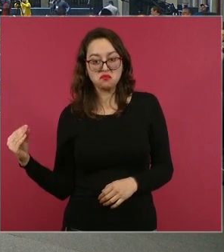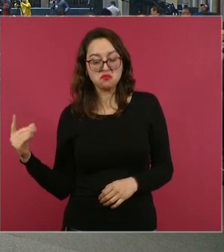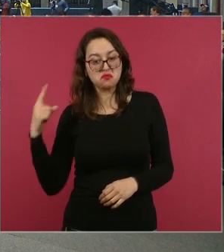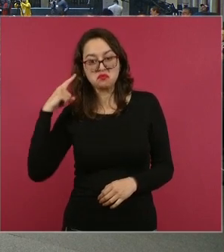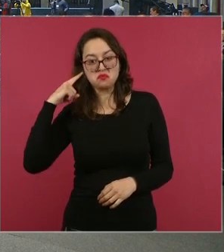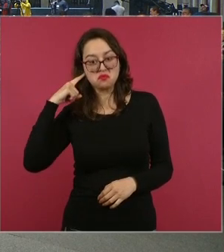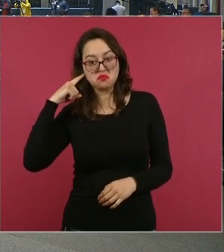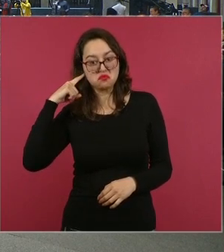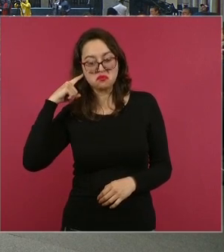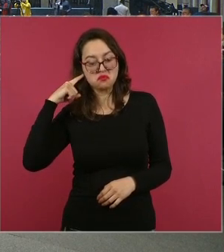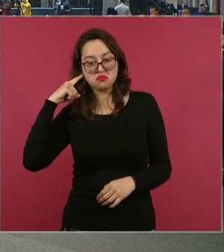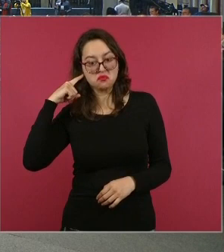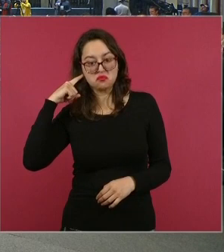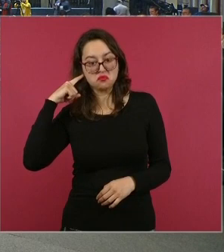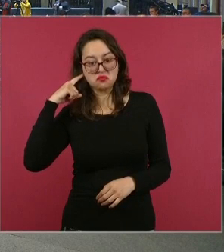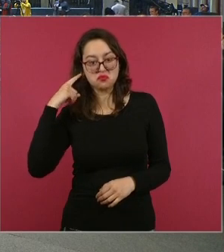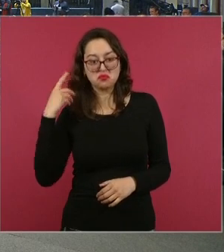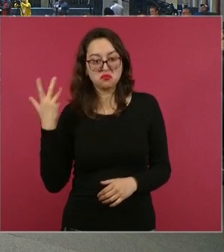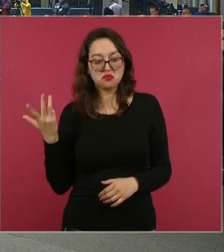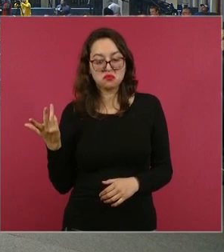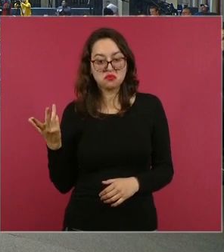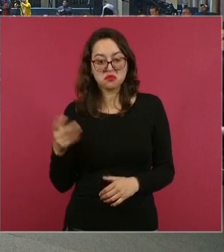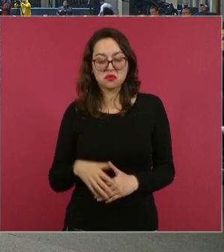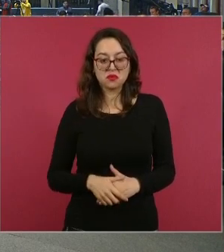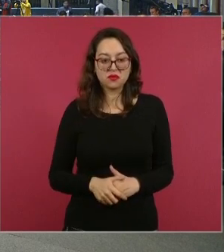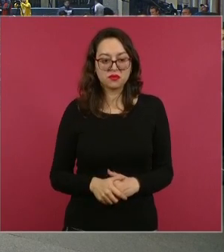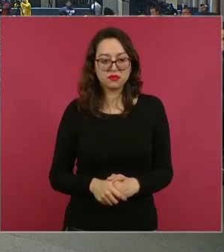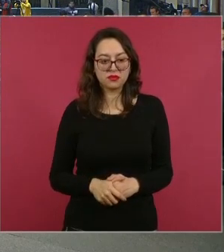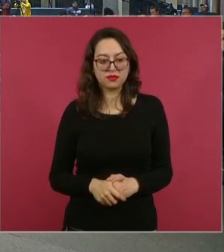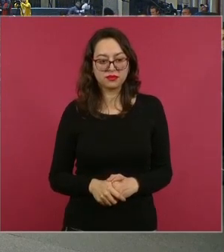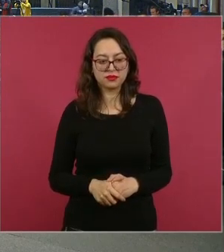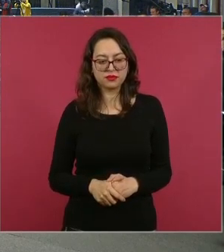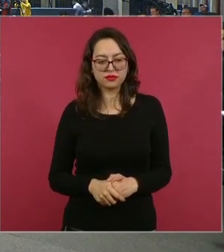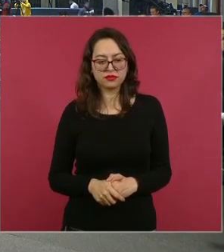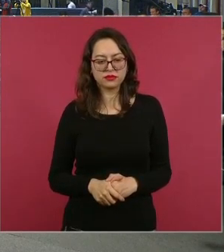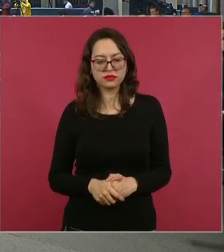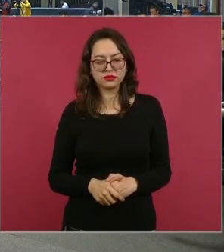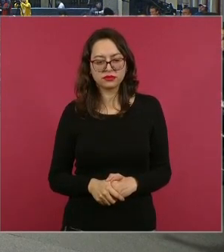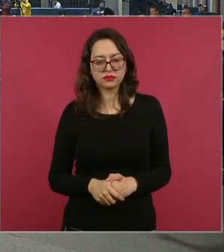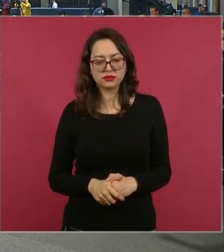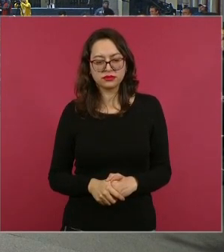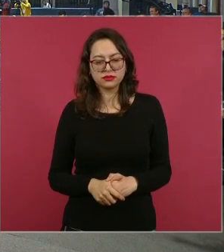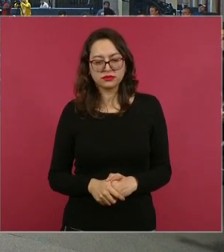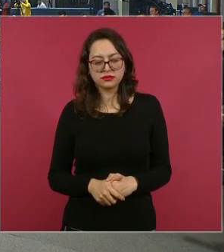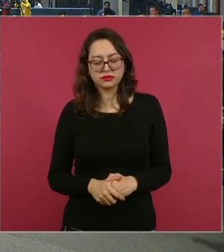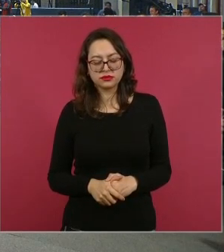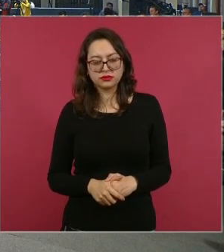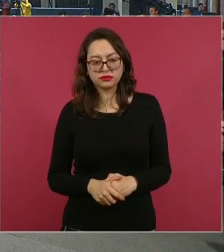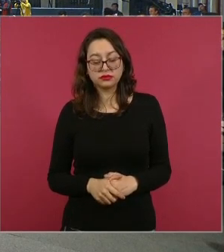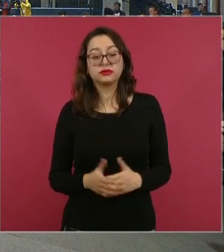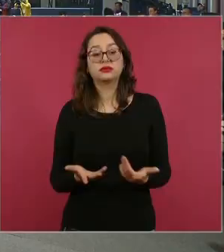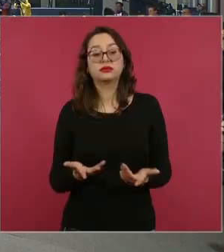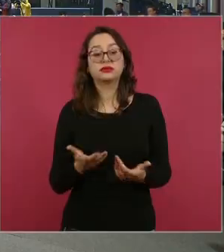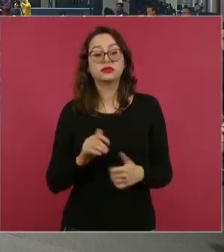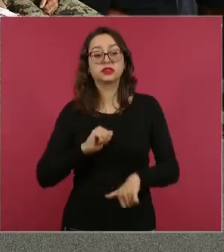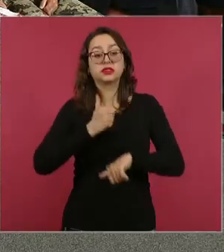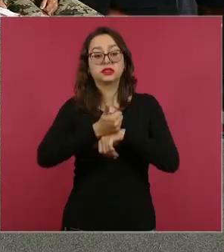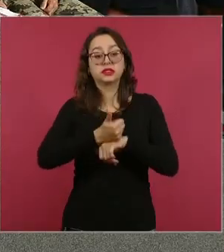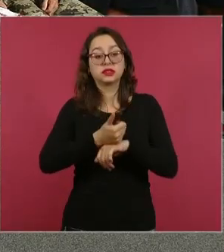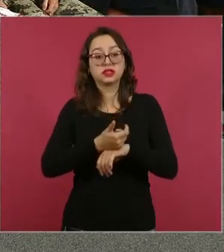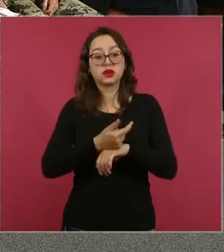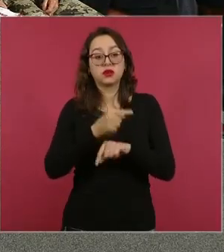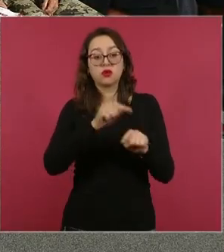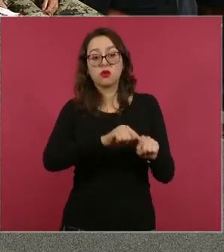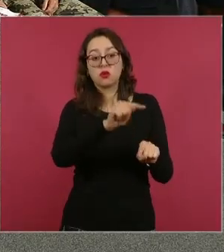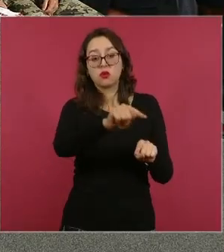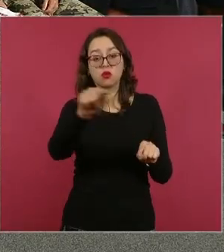139 y los cuarteles son aproximadamente estamos viendo eso